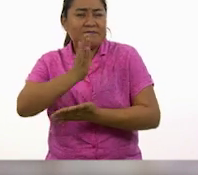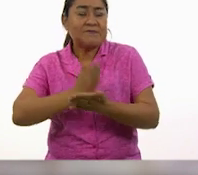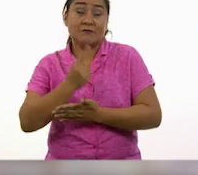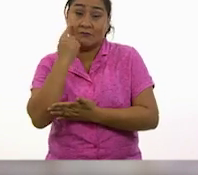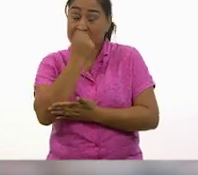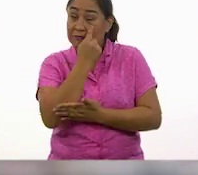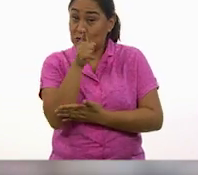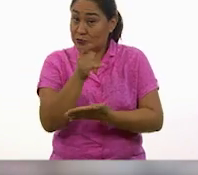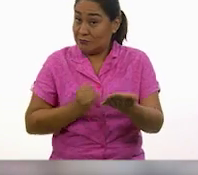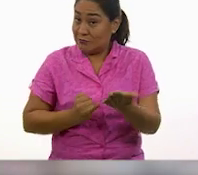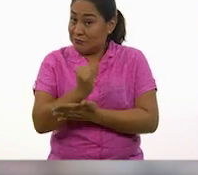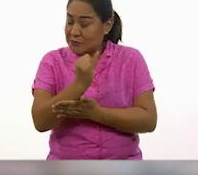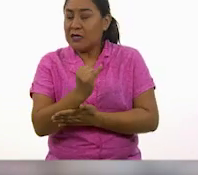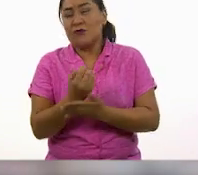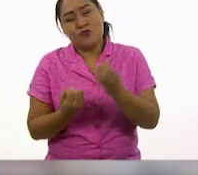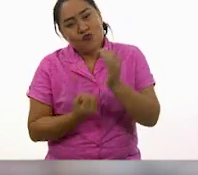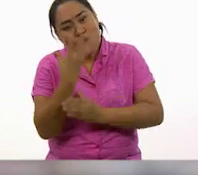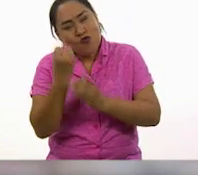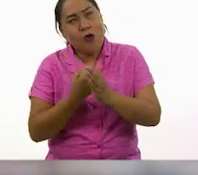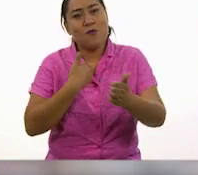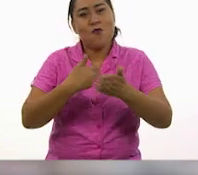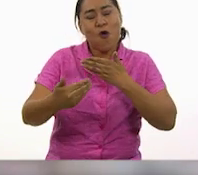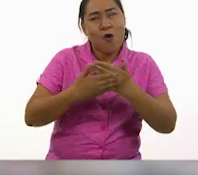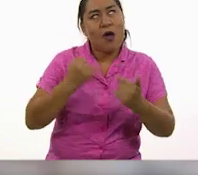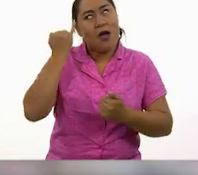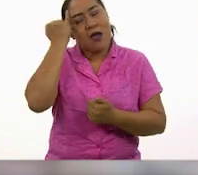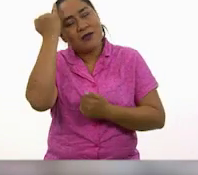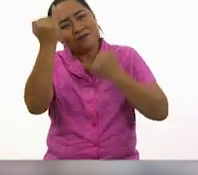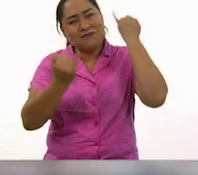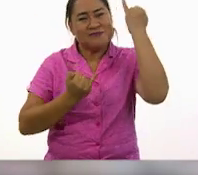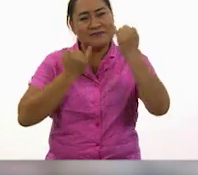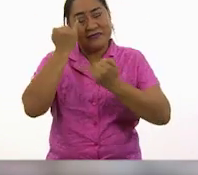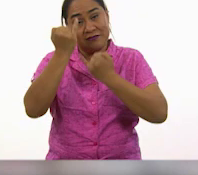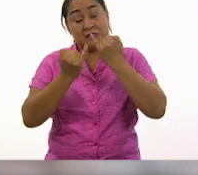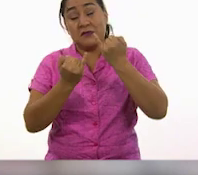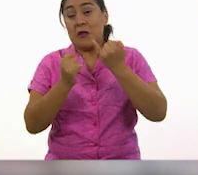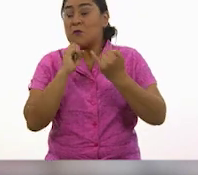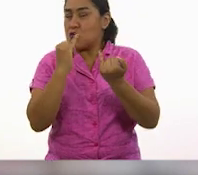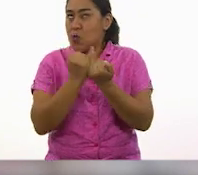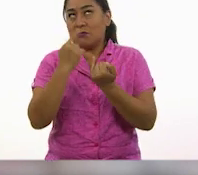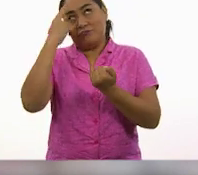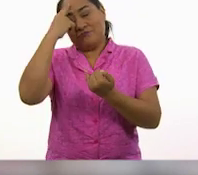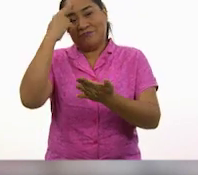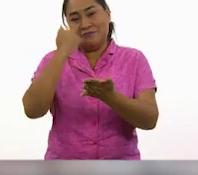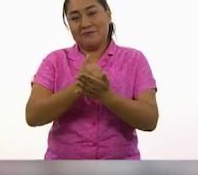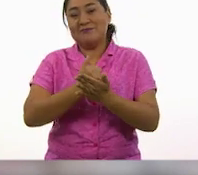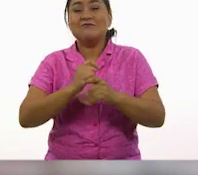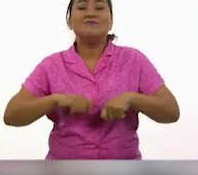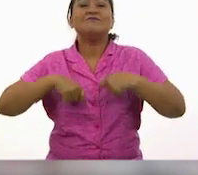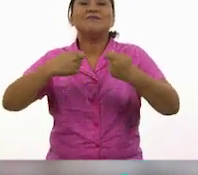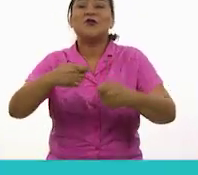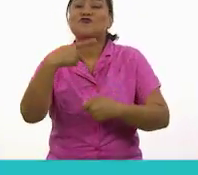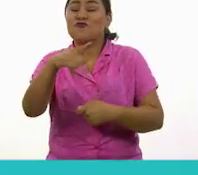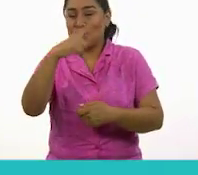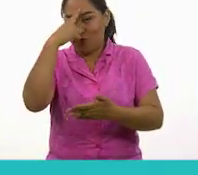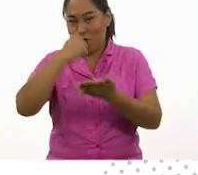tus sueños, innovar y crear esperanzas, y sobre todo, dejar tu nombre marcado en la historia.